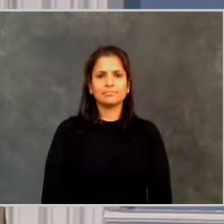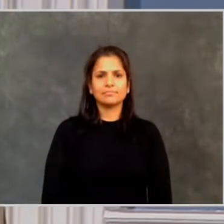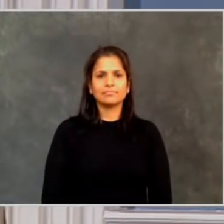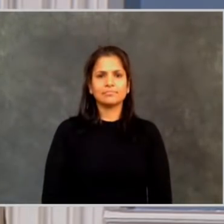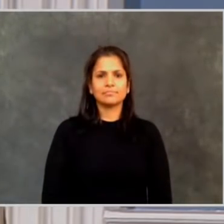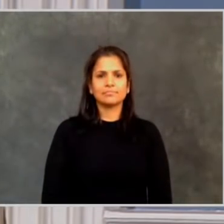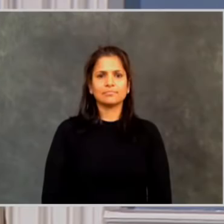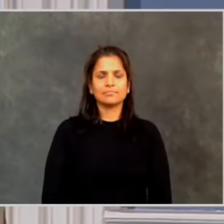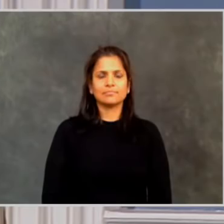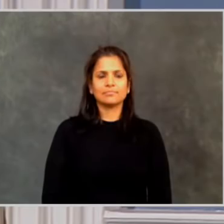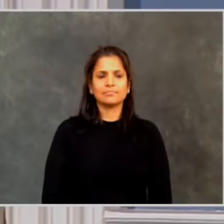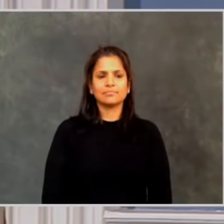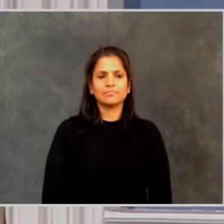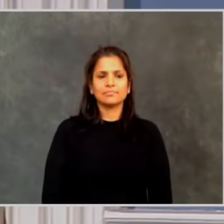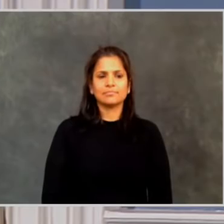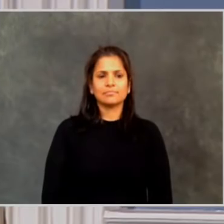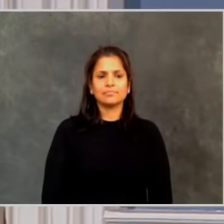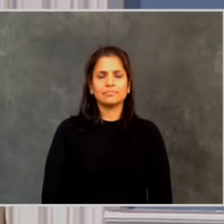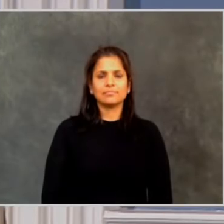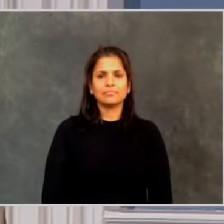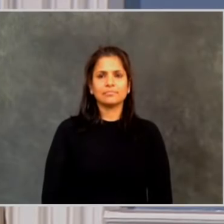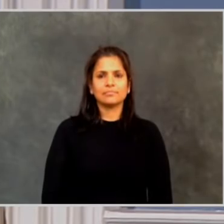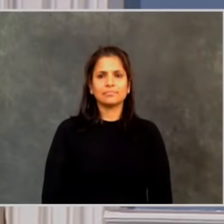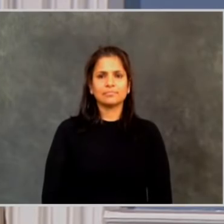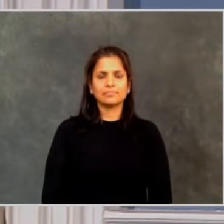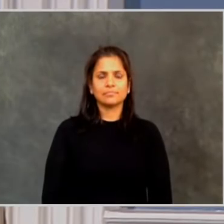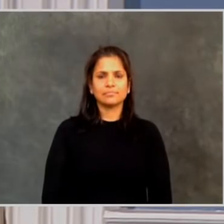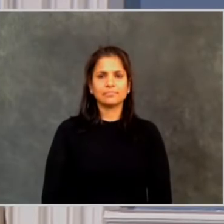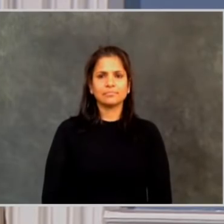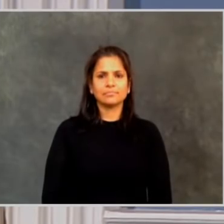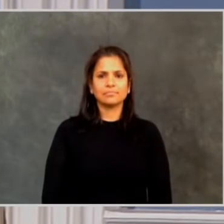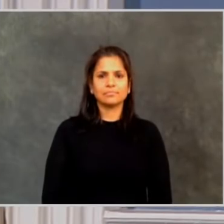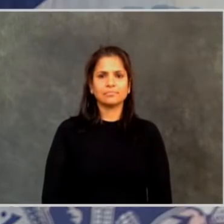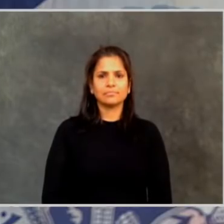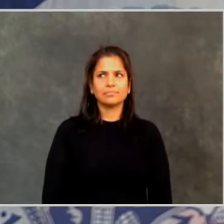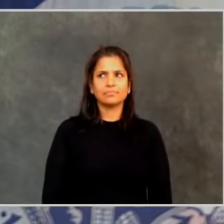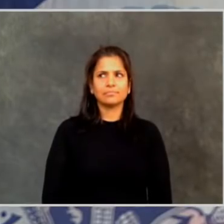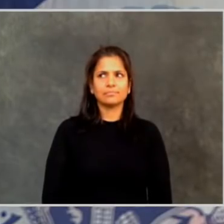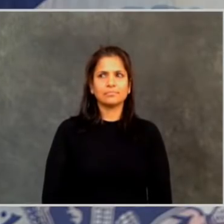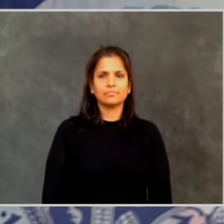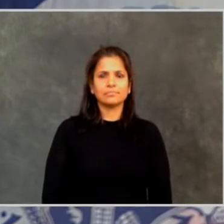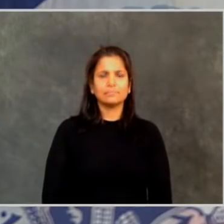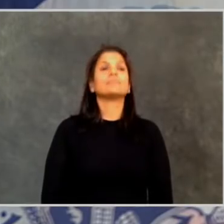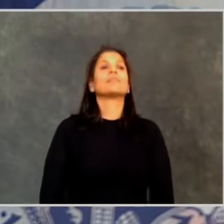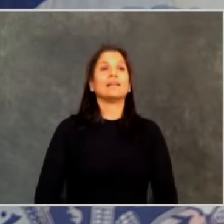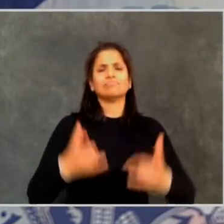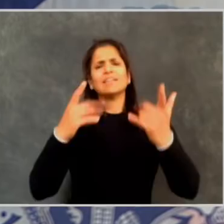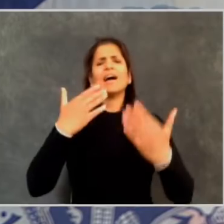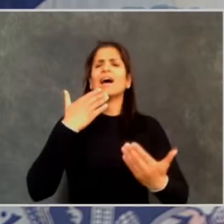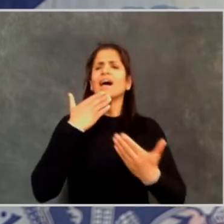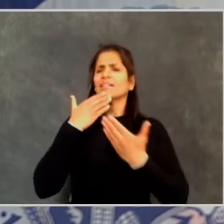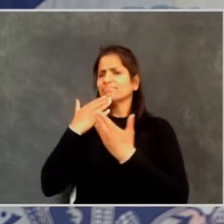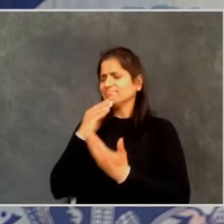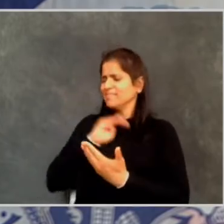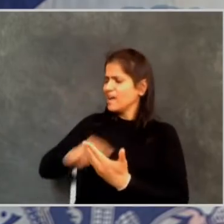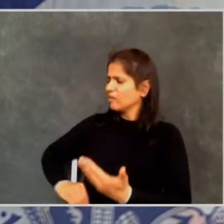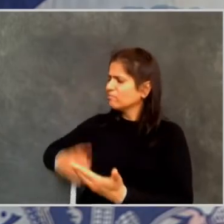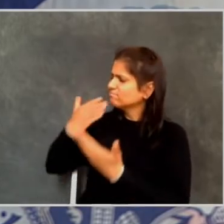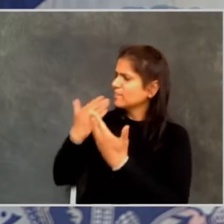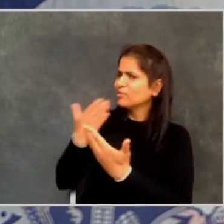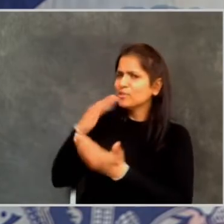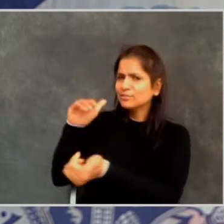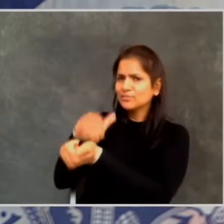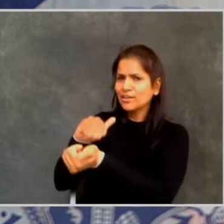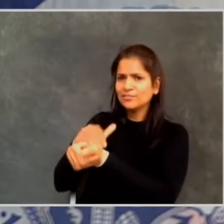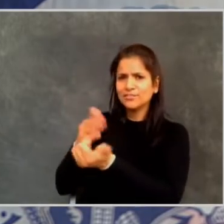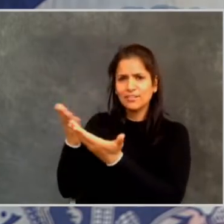que estén en necesidad. Thank you, Doctor. So, Gloria, on the other point about the campaign, so all of these pieces are going to be